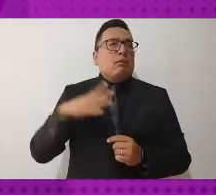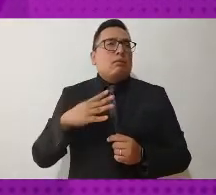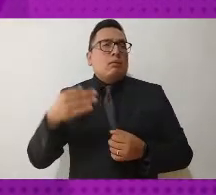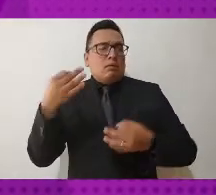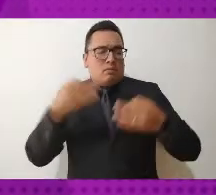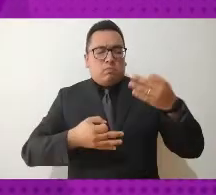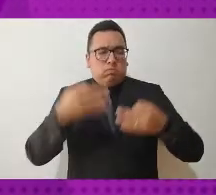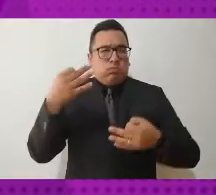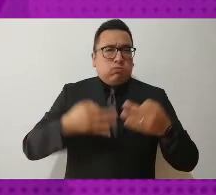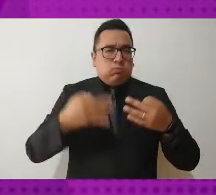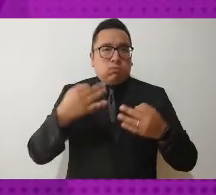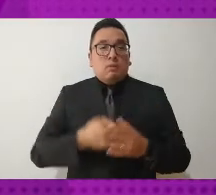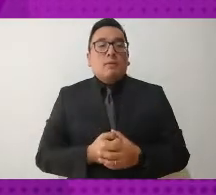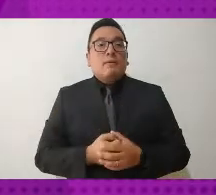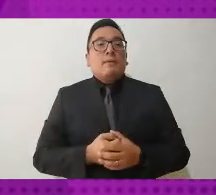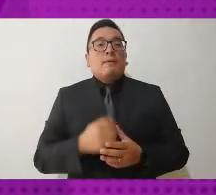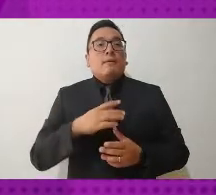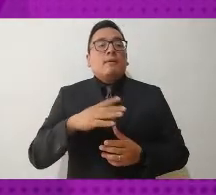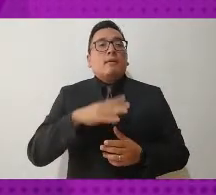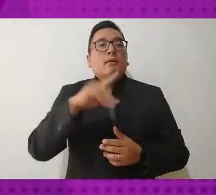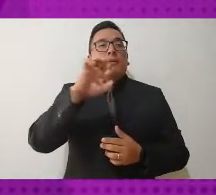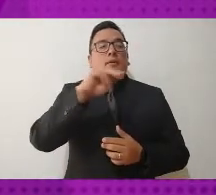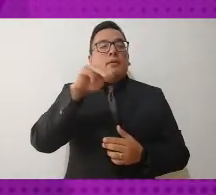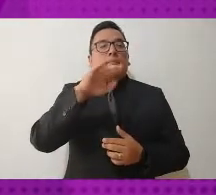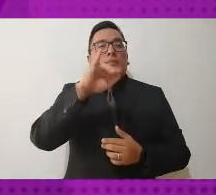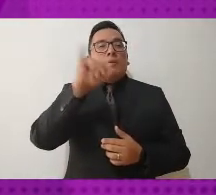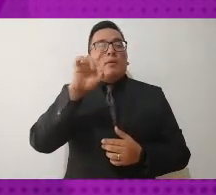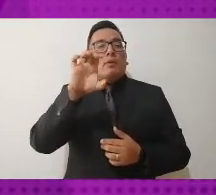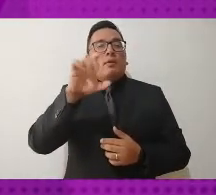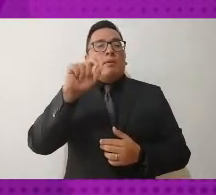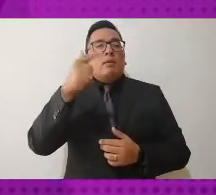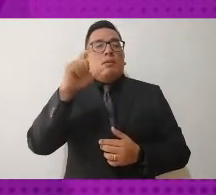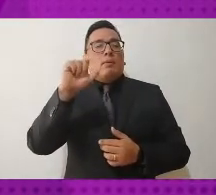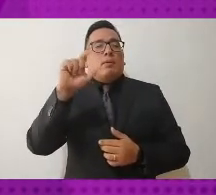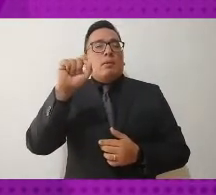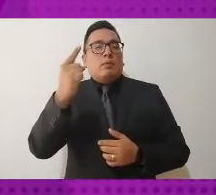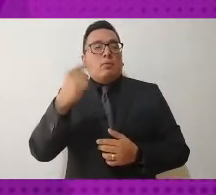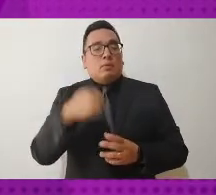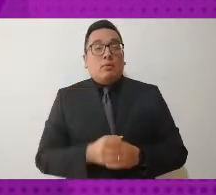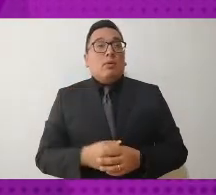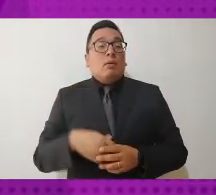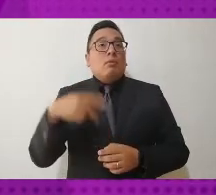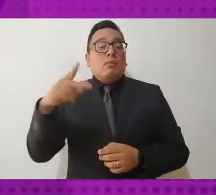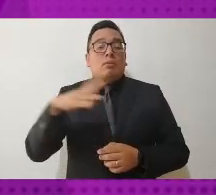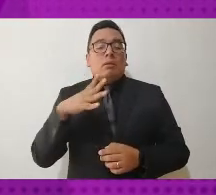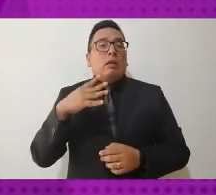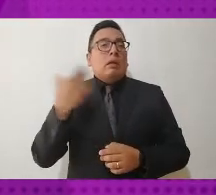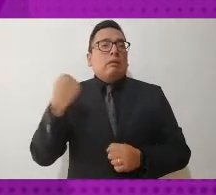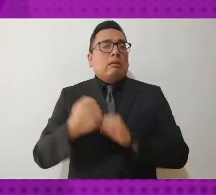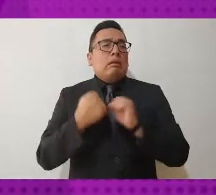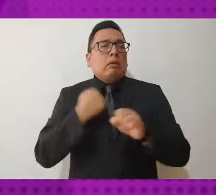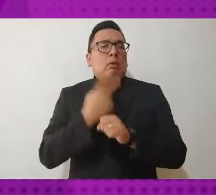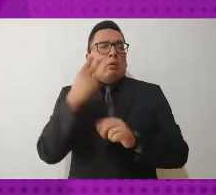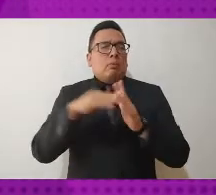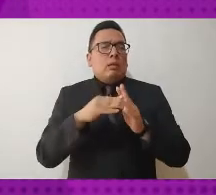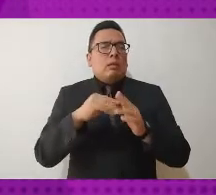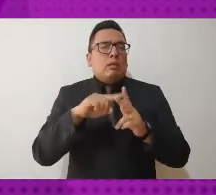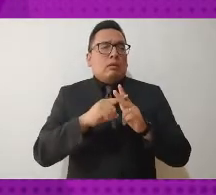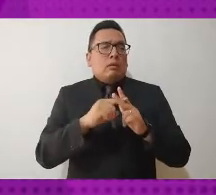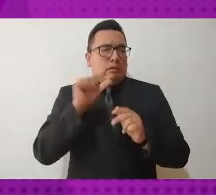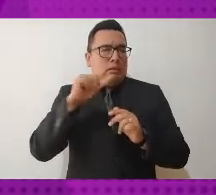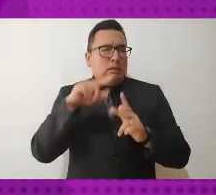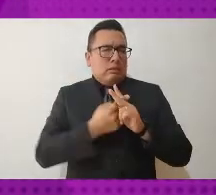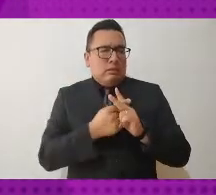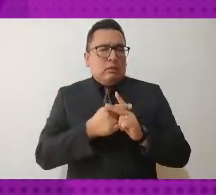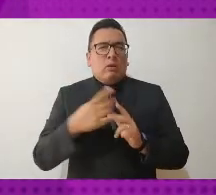que que se llevó a cabo el tema jdc 27 2021 ha sido también activista desde el año 2016